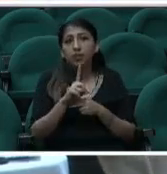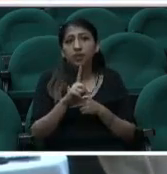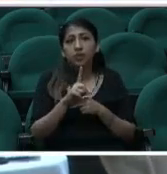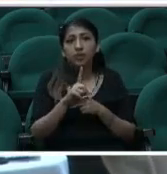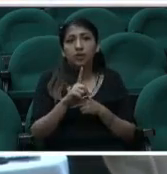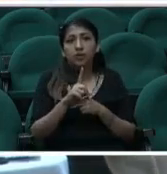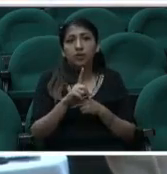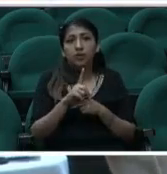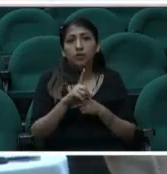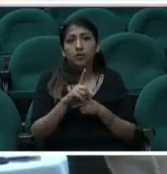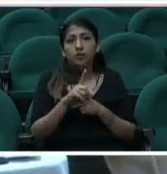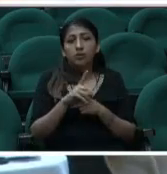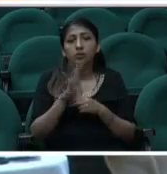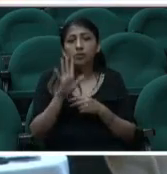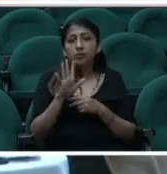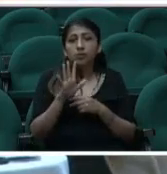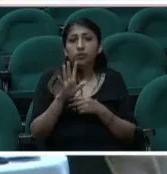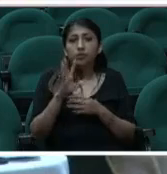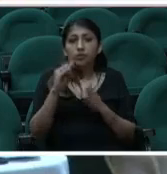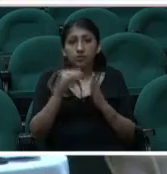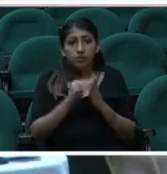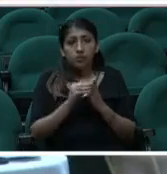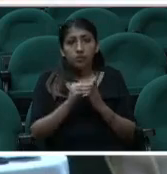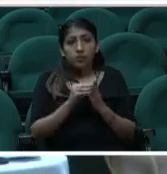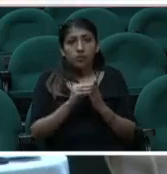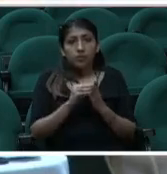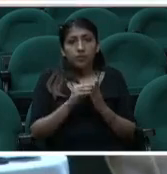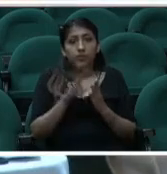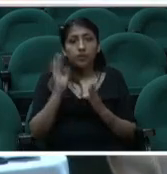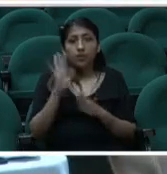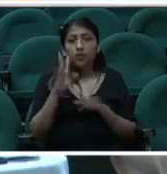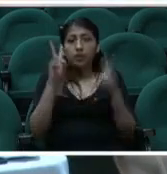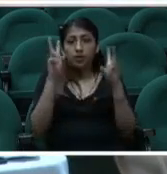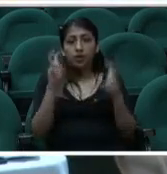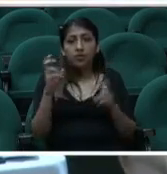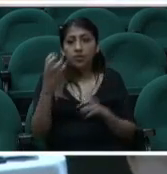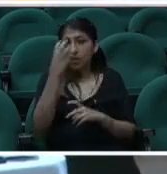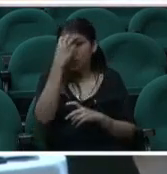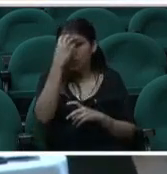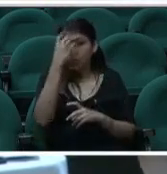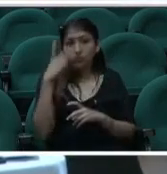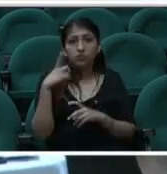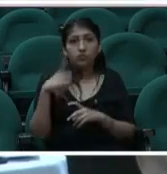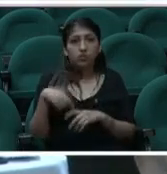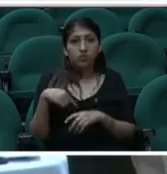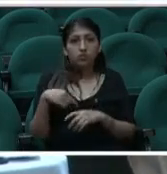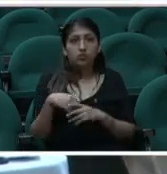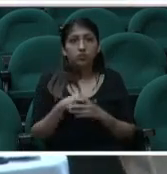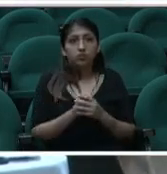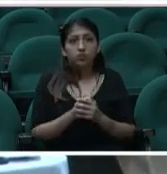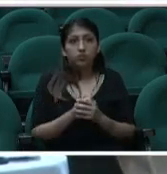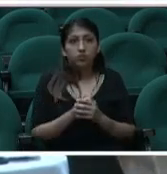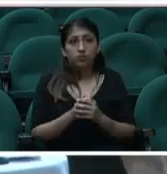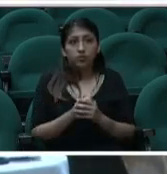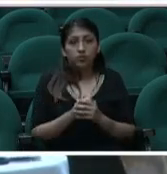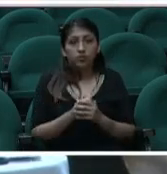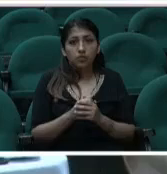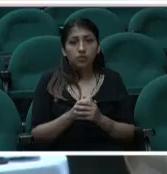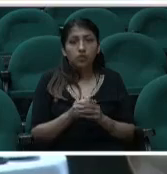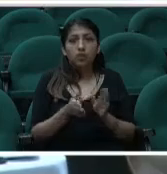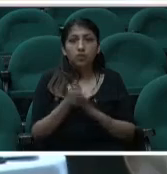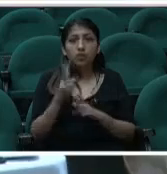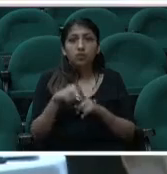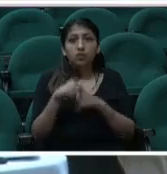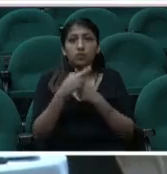esta esta parte este bloque que refiere el tema de educación y salud y bueno vamos entonces